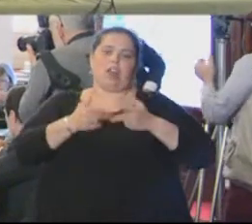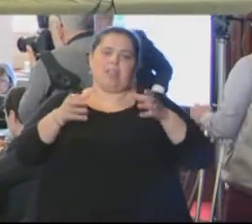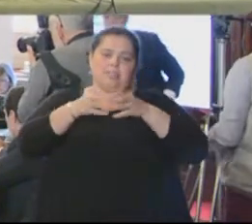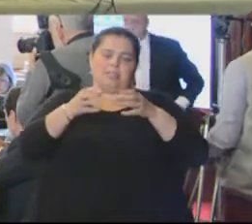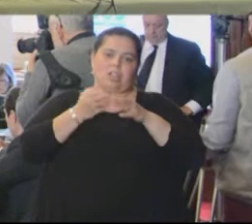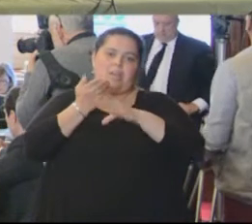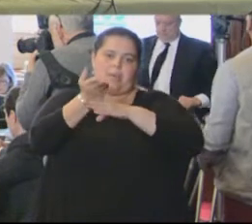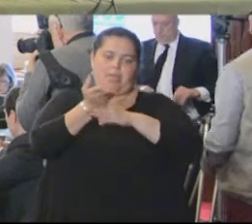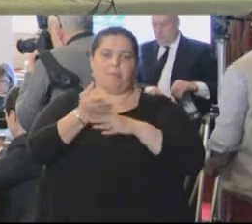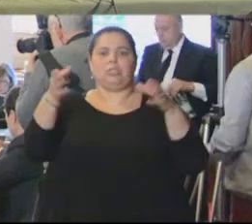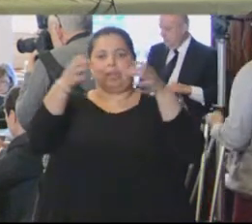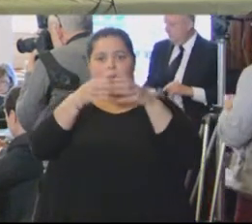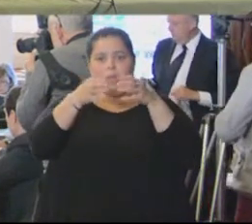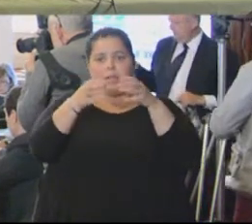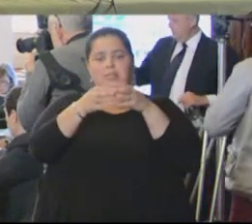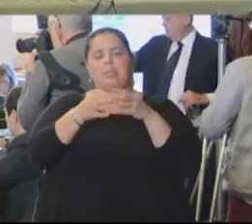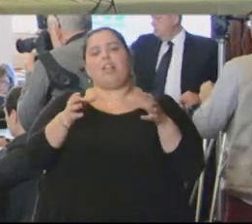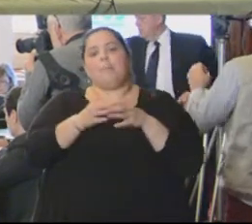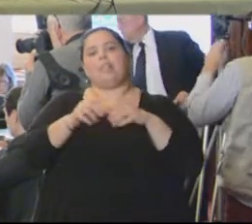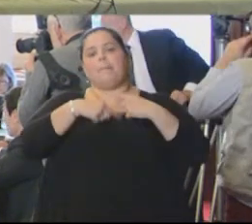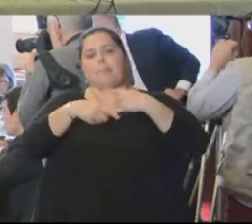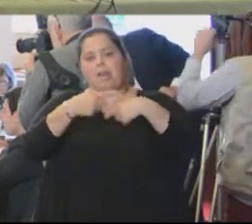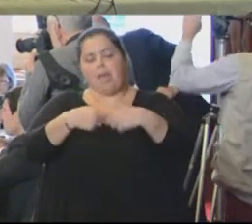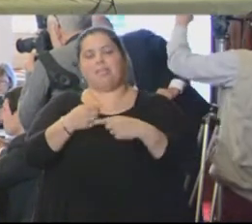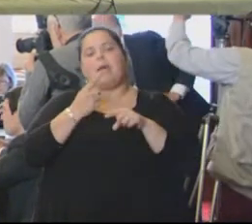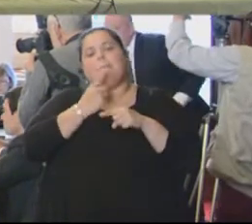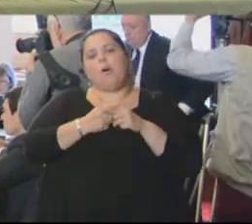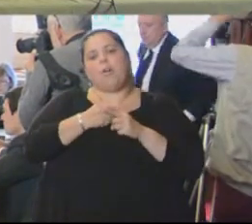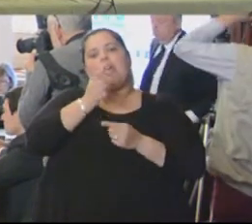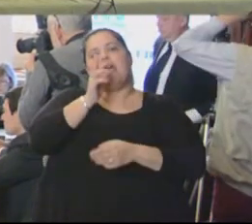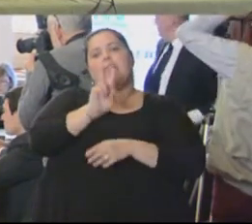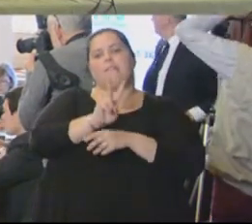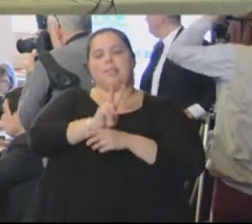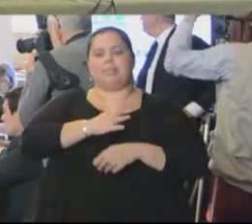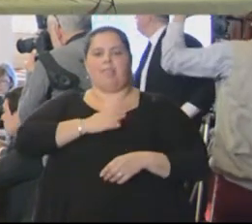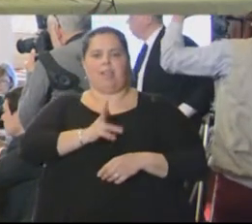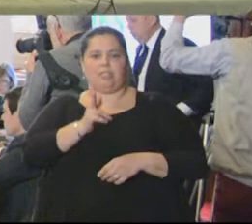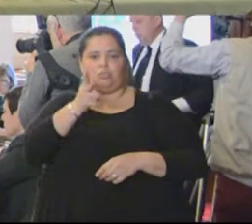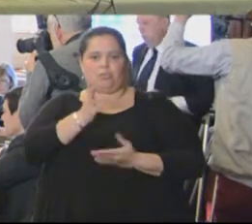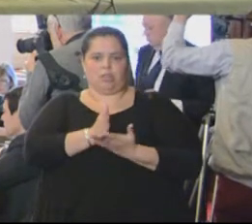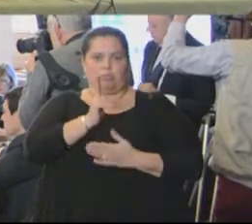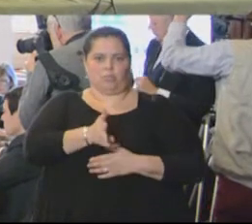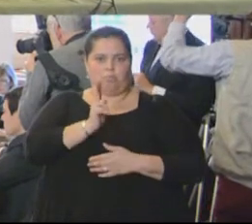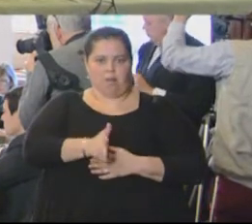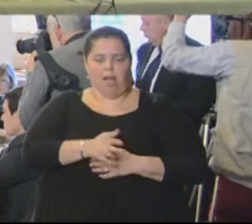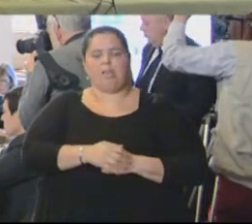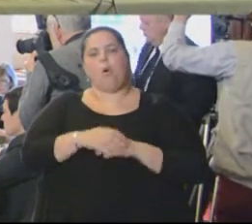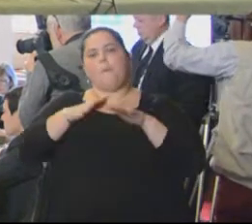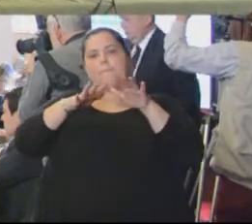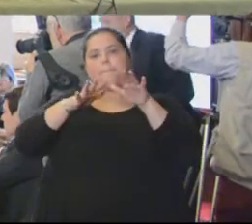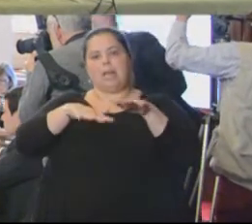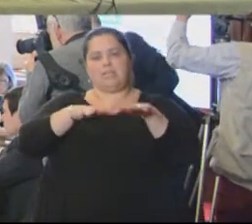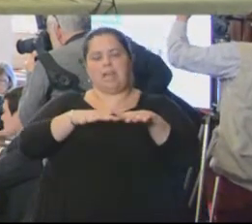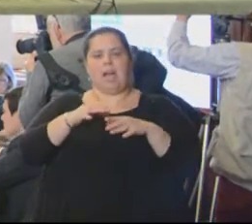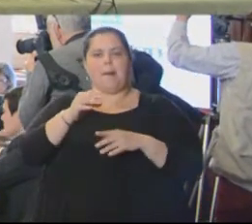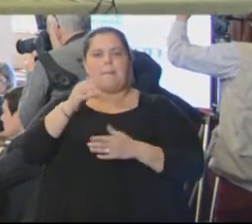Comité Permanente por la Defensa de los Derechos Humanos, la Marcha Patriótica, Coordinadora Departamental de Organizaciones